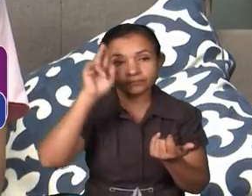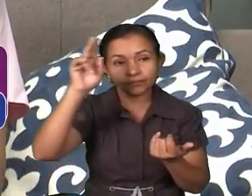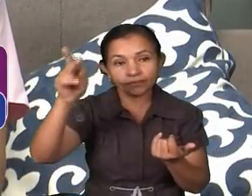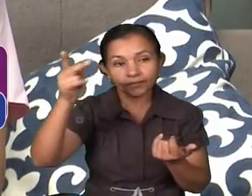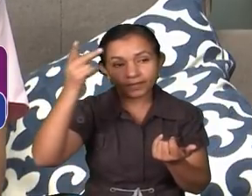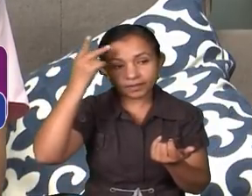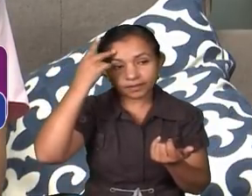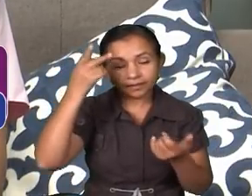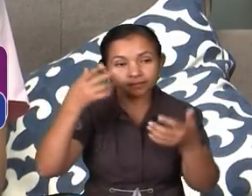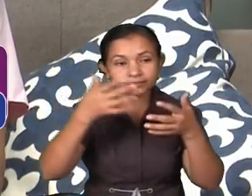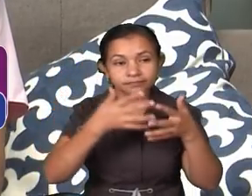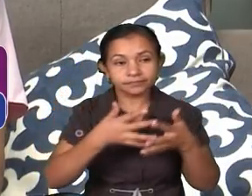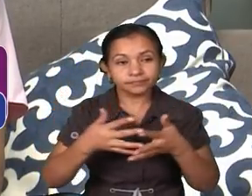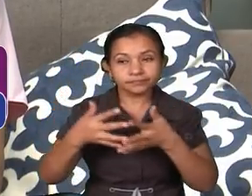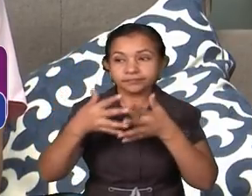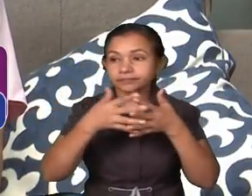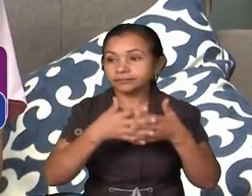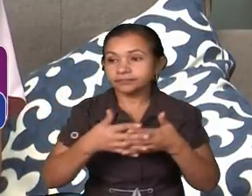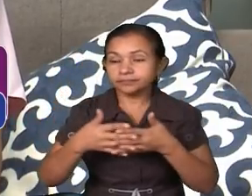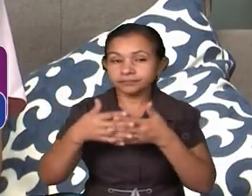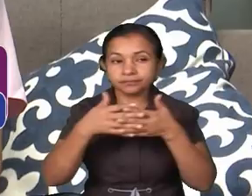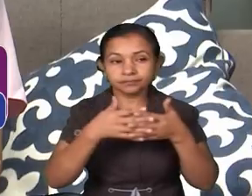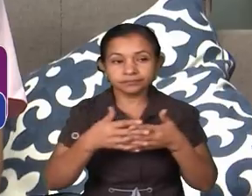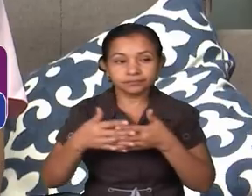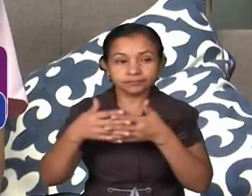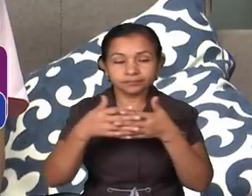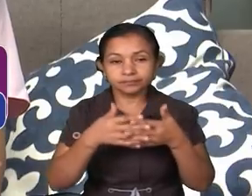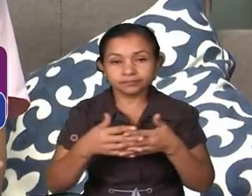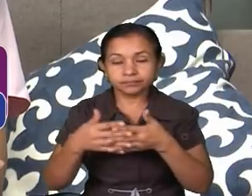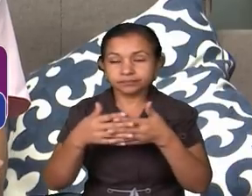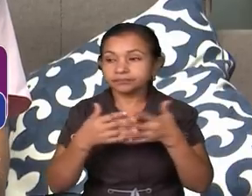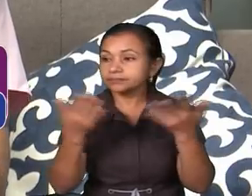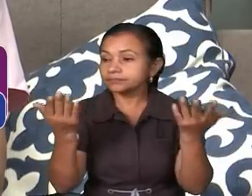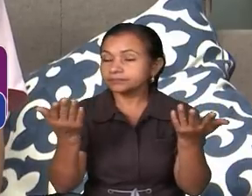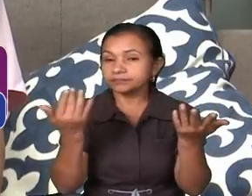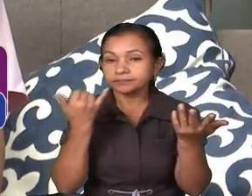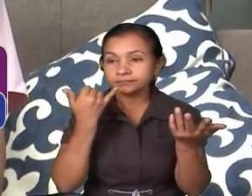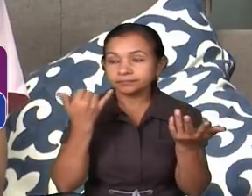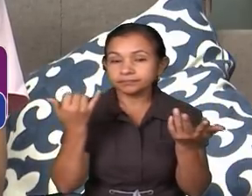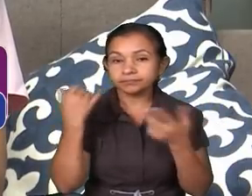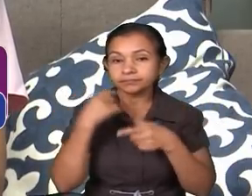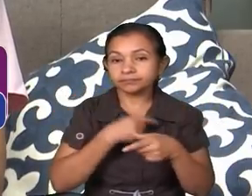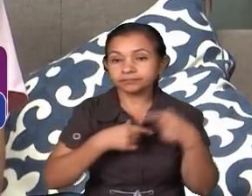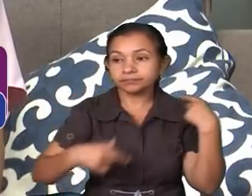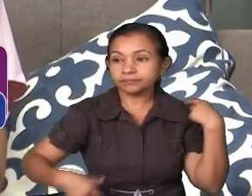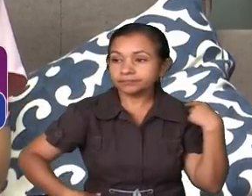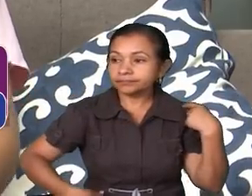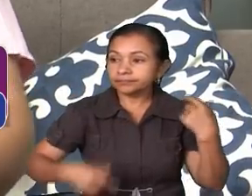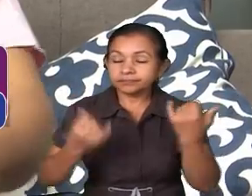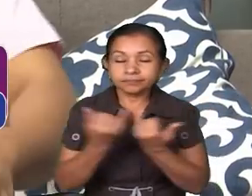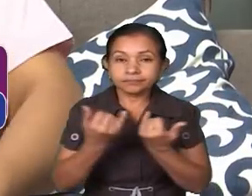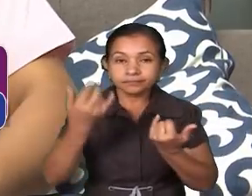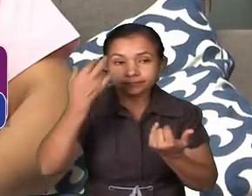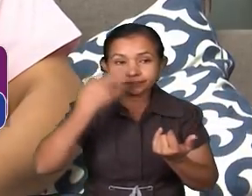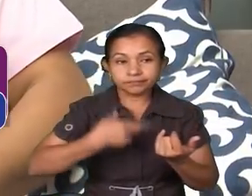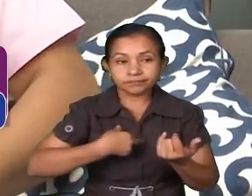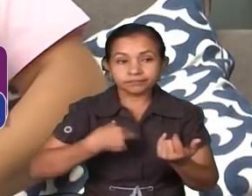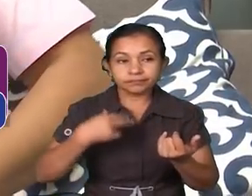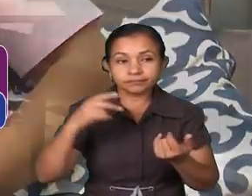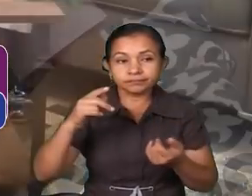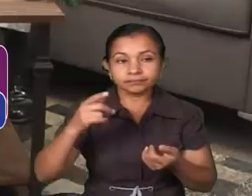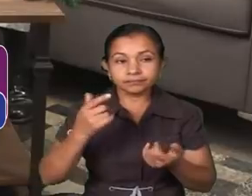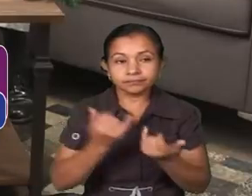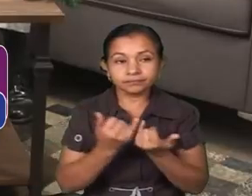de los Estados Unidos. Se presume que la llamada fue de viva voz del presidente Donald Trump al precisamente al responsable de la Guardia